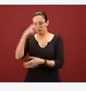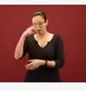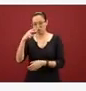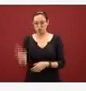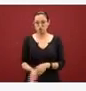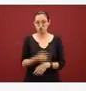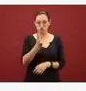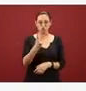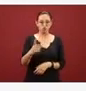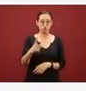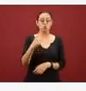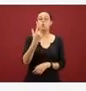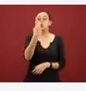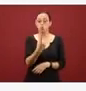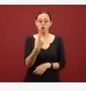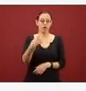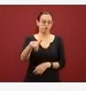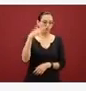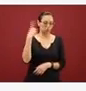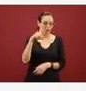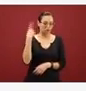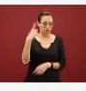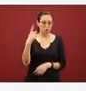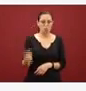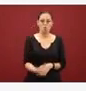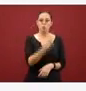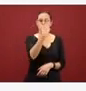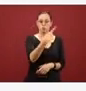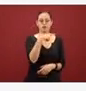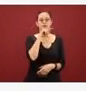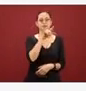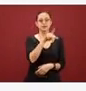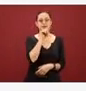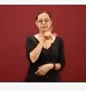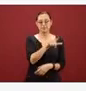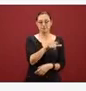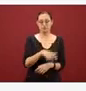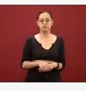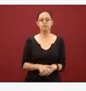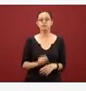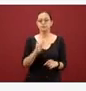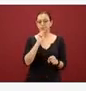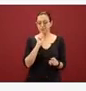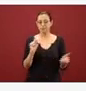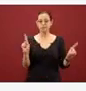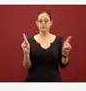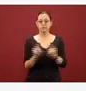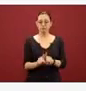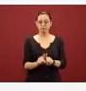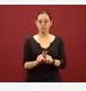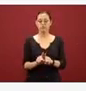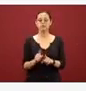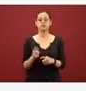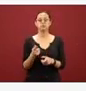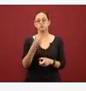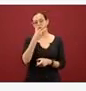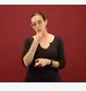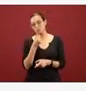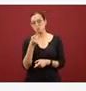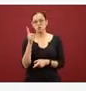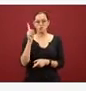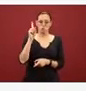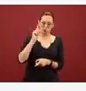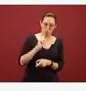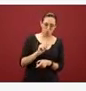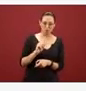Durango, una en Durango, y una en Jalisco. Igualmente la distribución por sexo, de hecho la defunción que